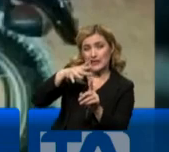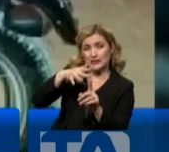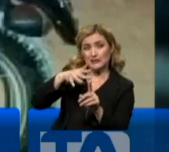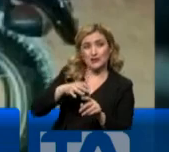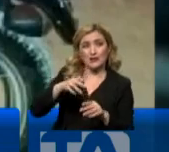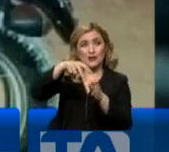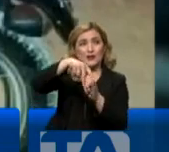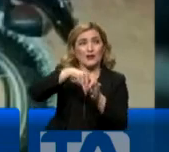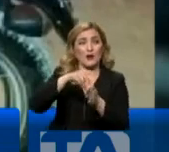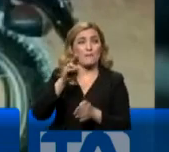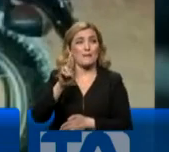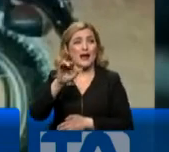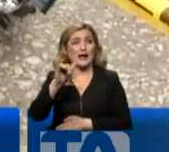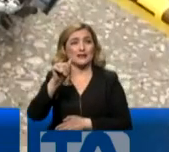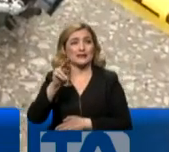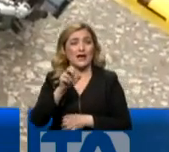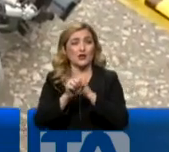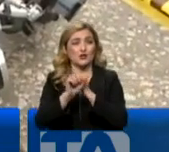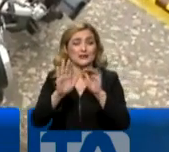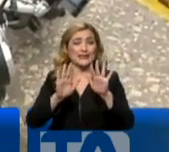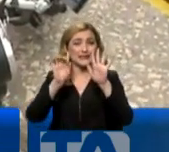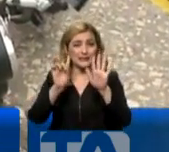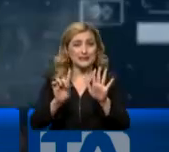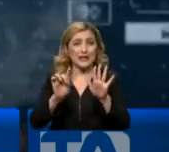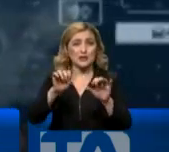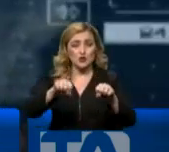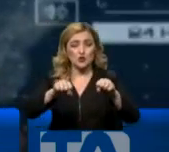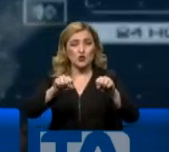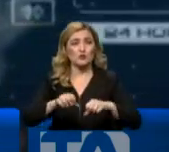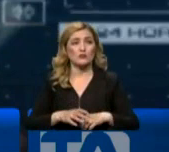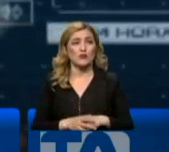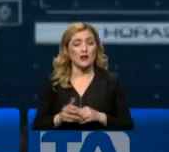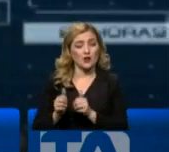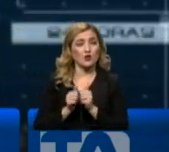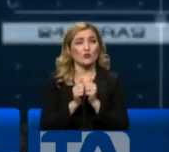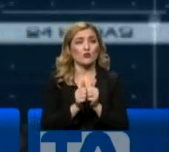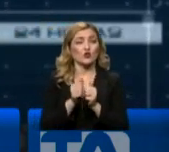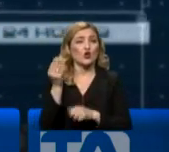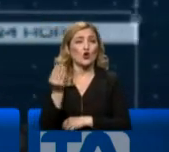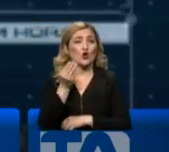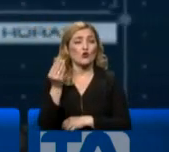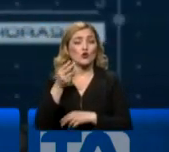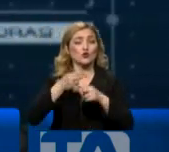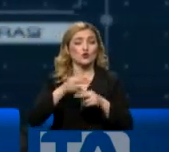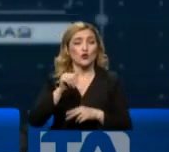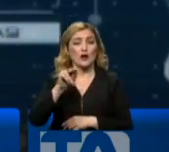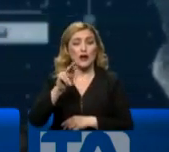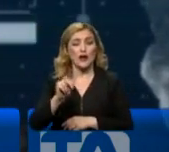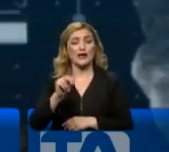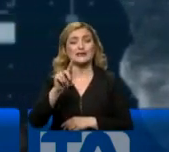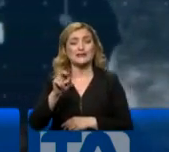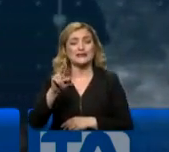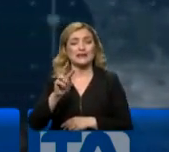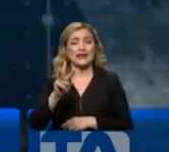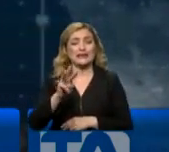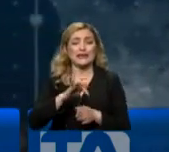cayendo abatido Brian de 16 años, quien conducía esta motocicleta, mientras que su acompañante, otro adolescente de nombre es Andrew, aún está